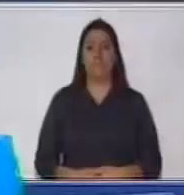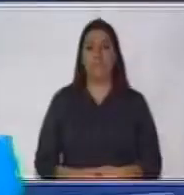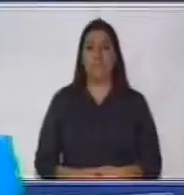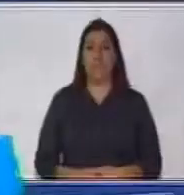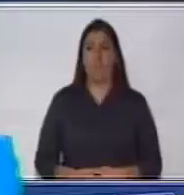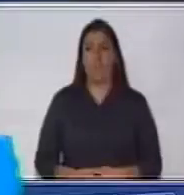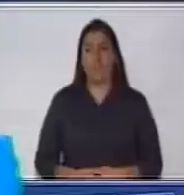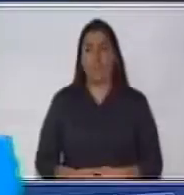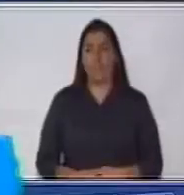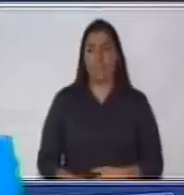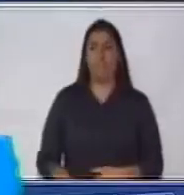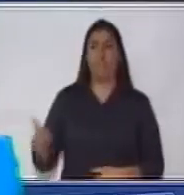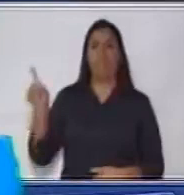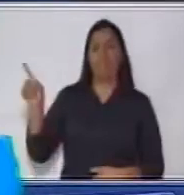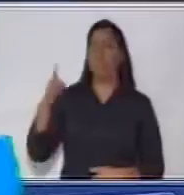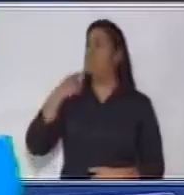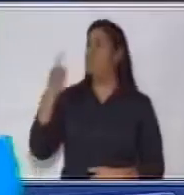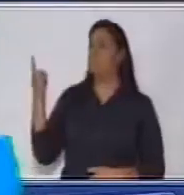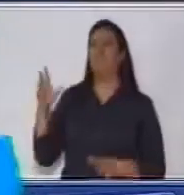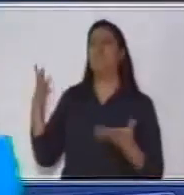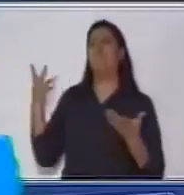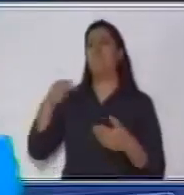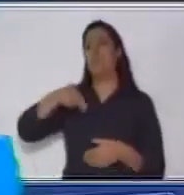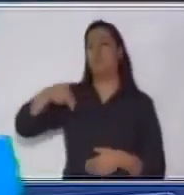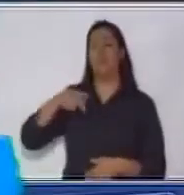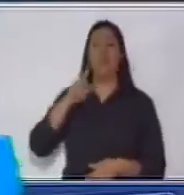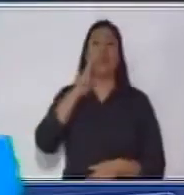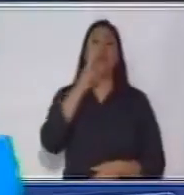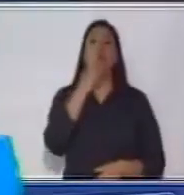Es una hoguera.